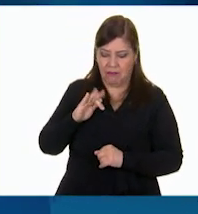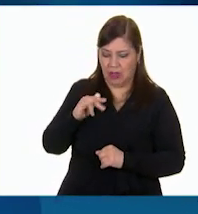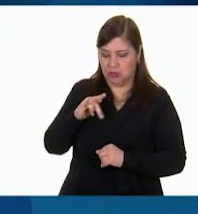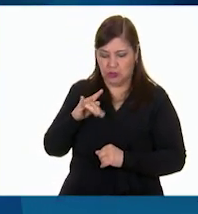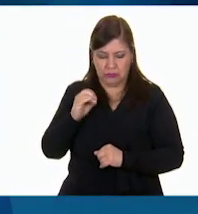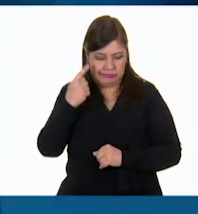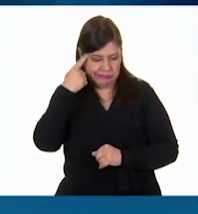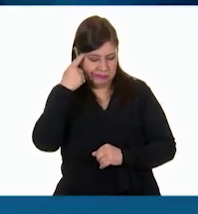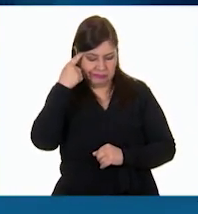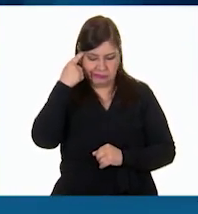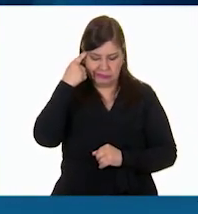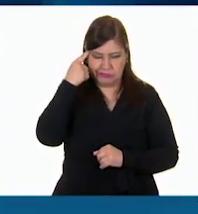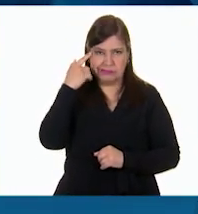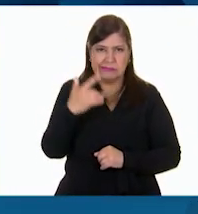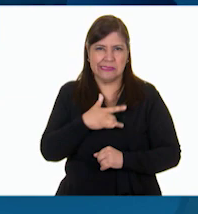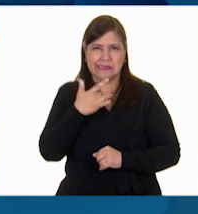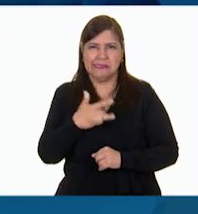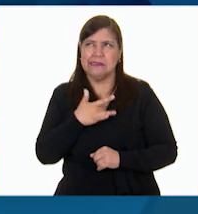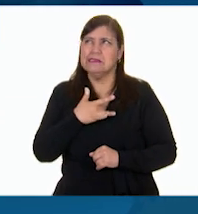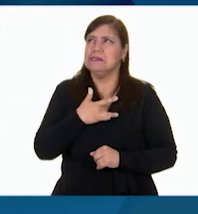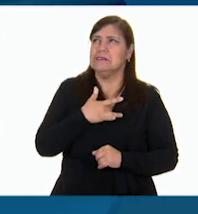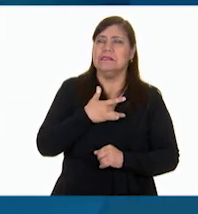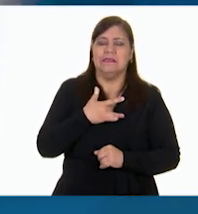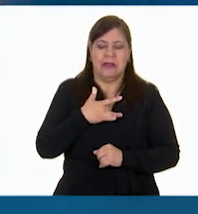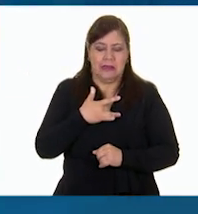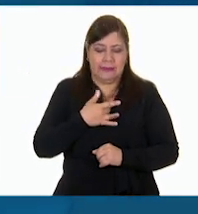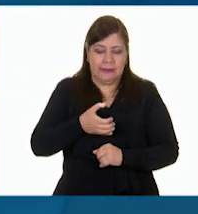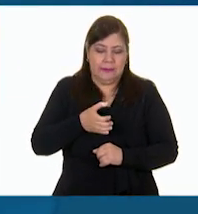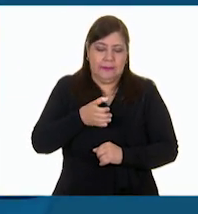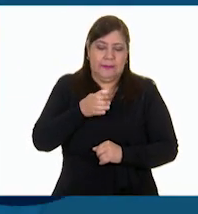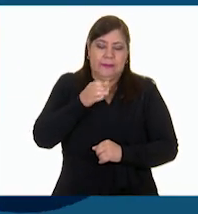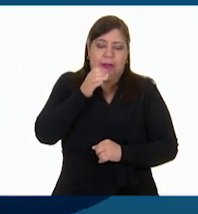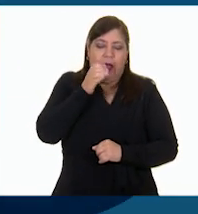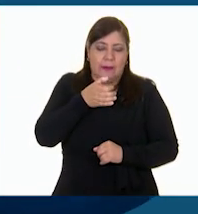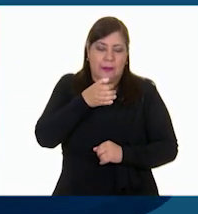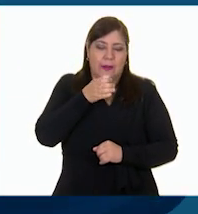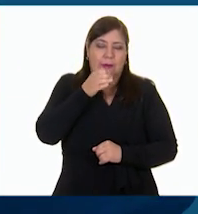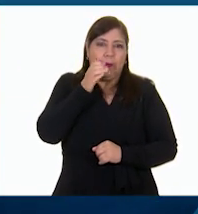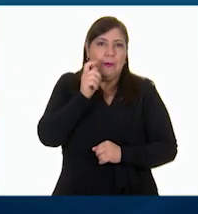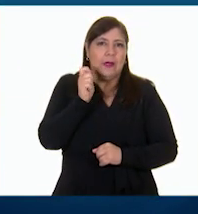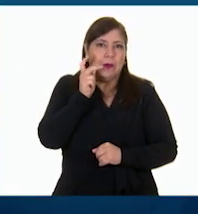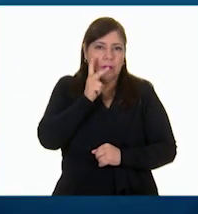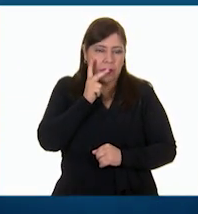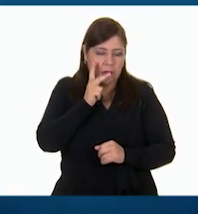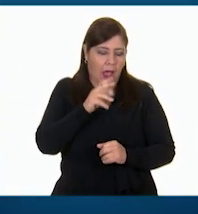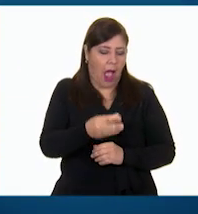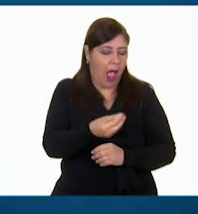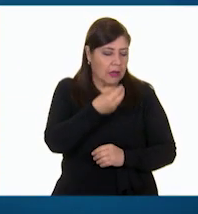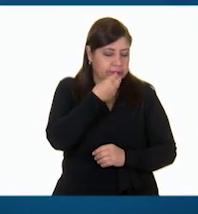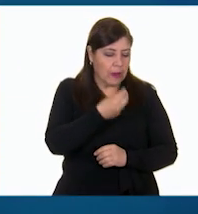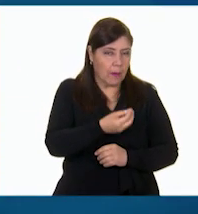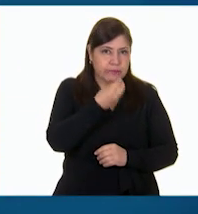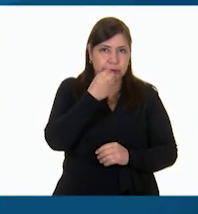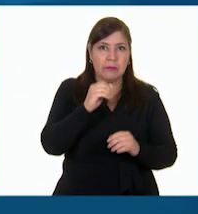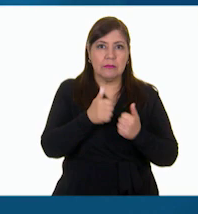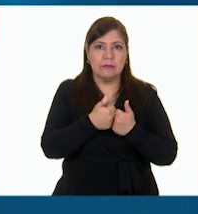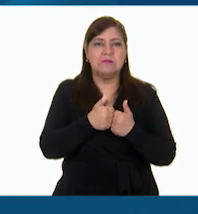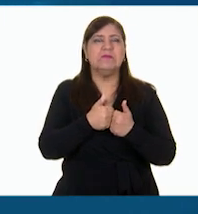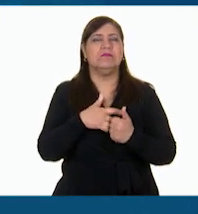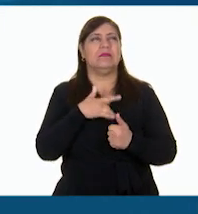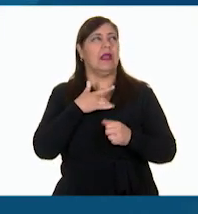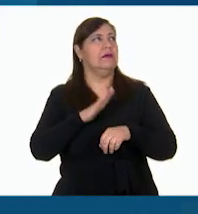complaciente costumbre que endulza y apresura la vida. Tomó unos sorbos de vino, comió unos bocados de pan y por un instante se creyó